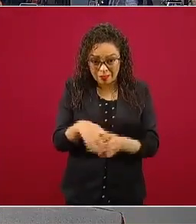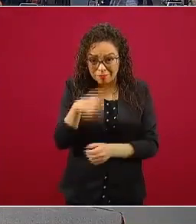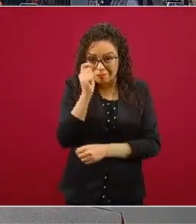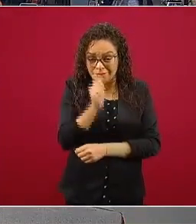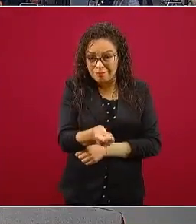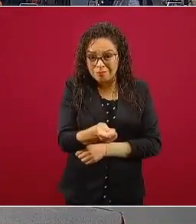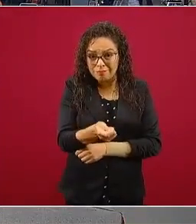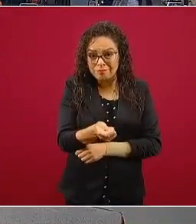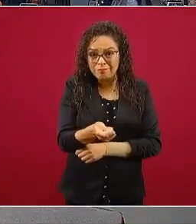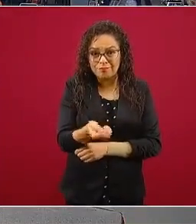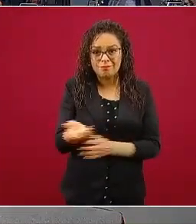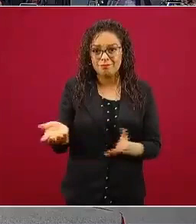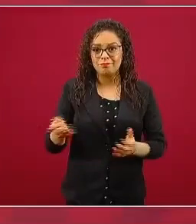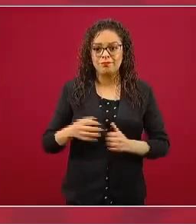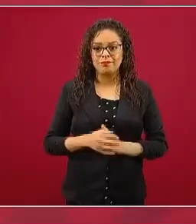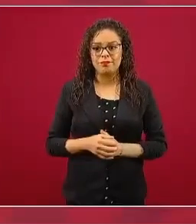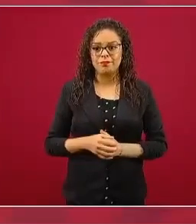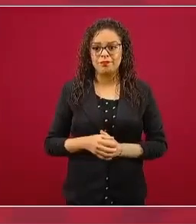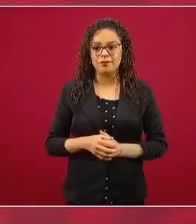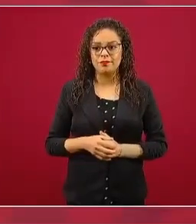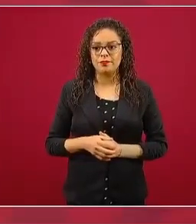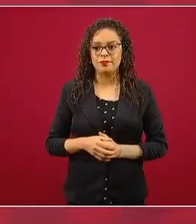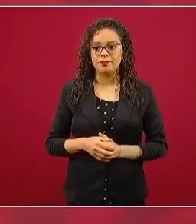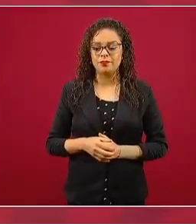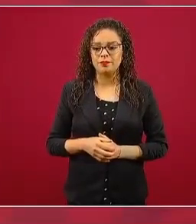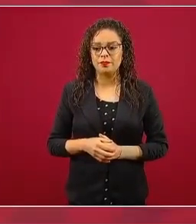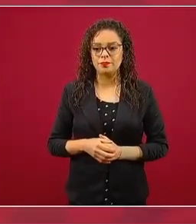los tiempos